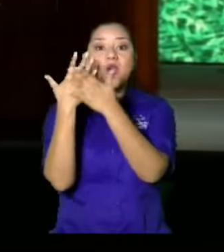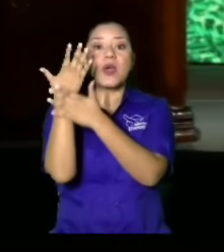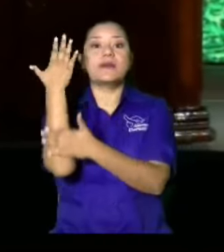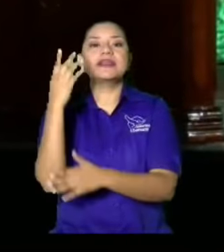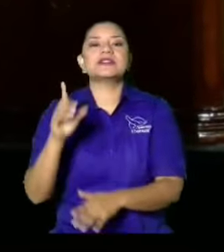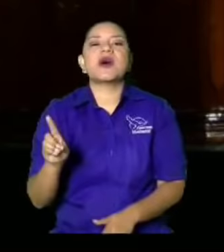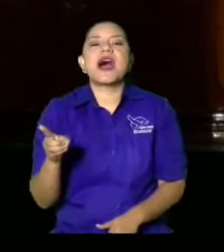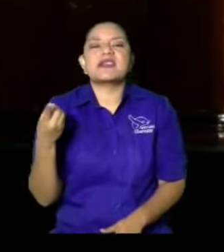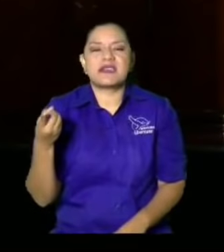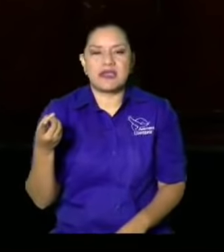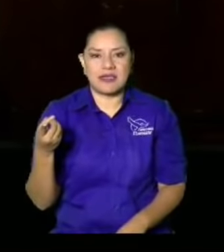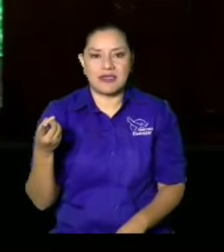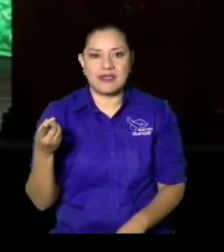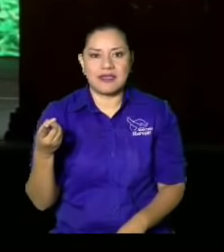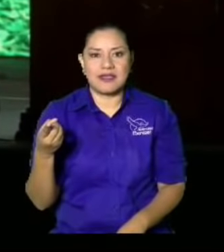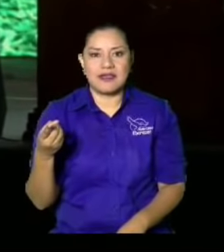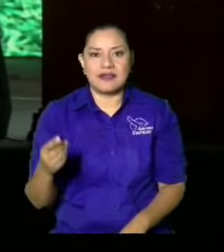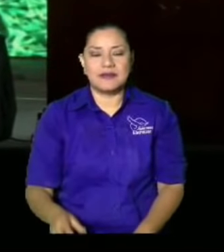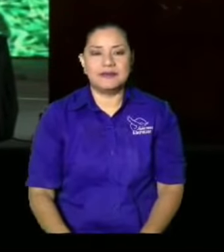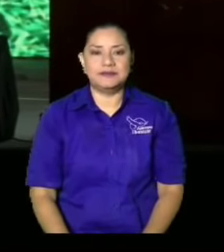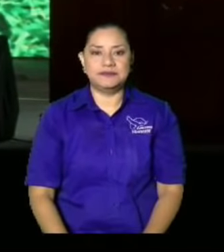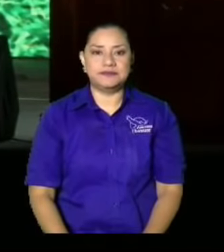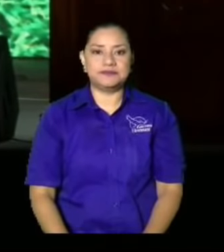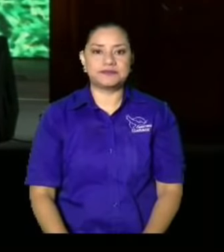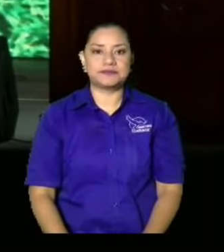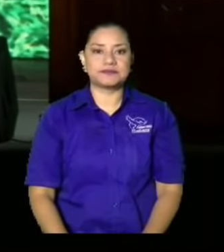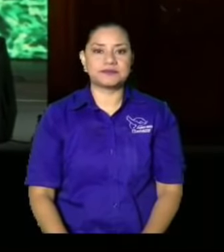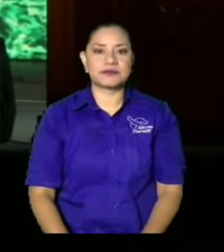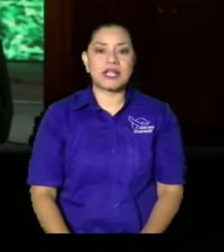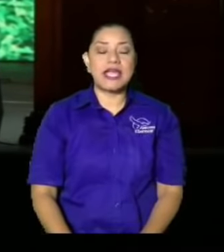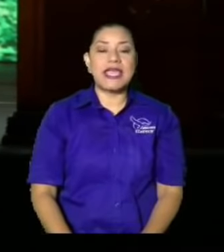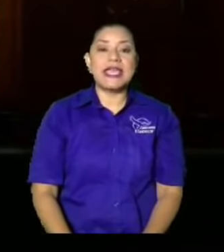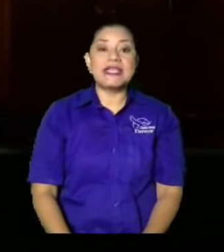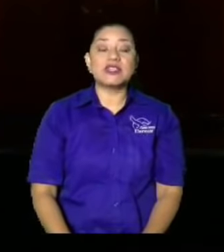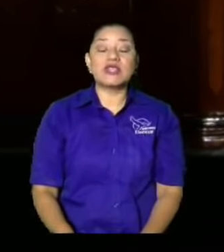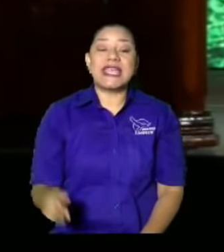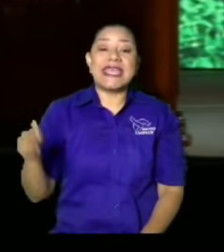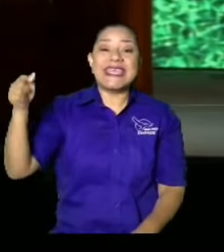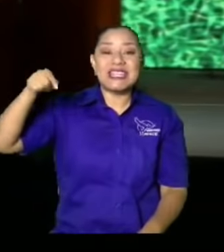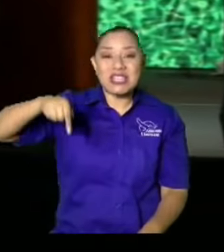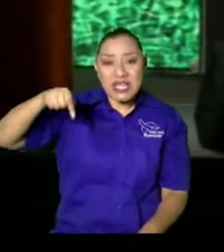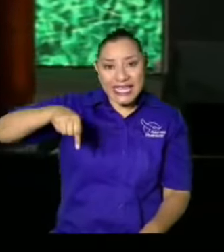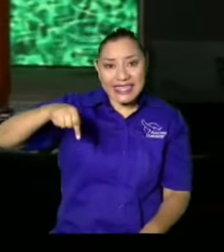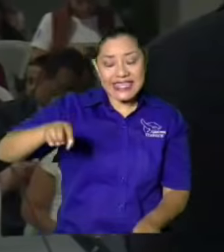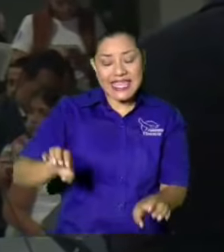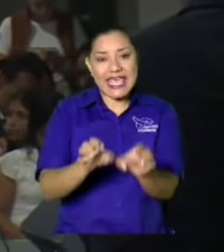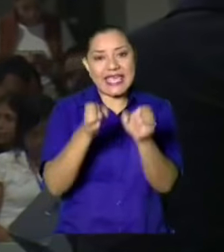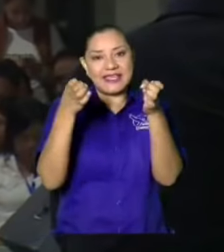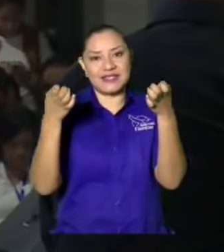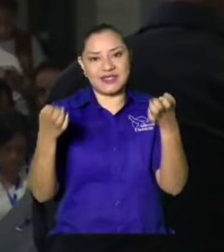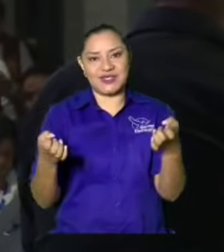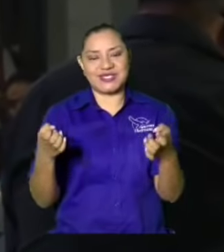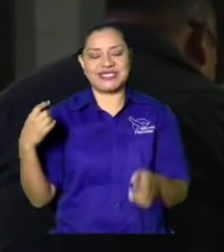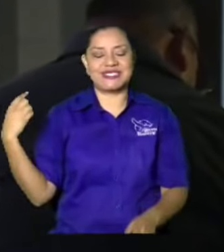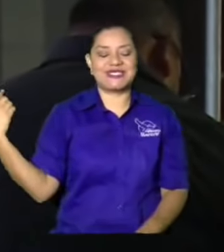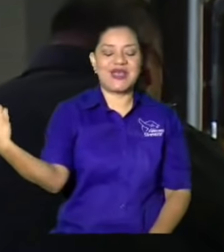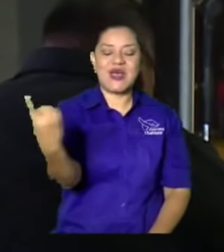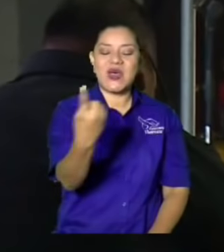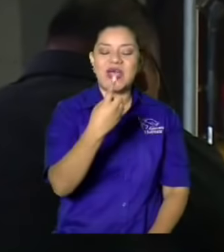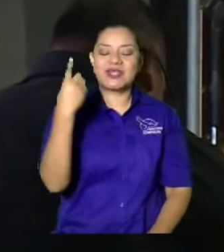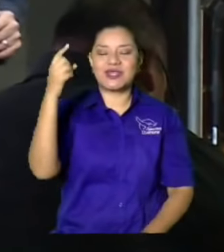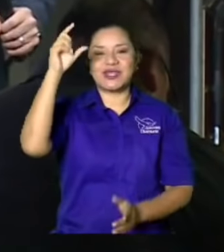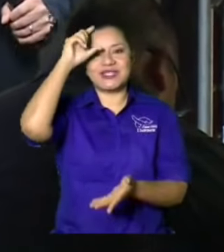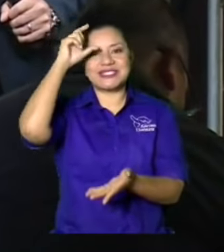¿A quién se le ha revelado? Entonces, por eso es extraordinario esto, hermano, porque todos creen, pero ¿quién tiene